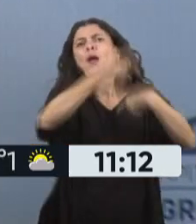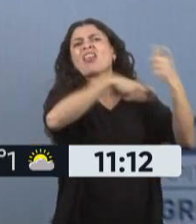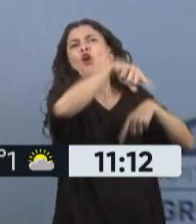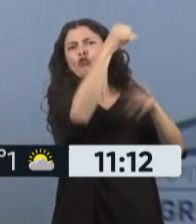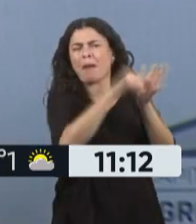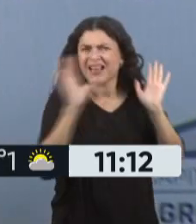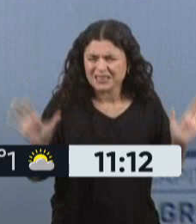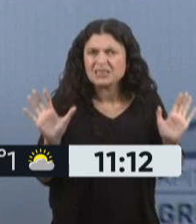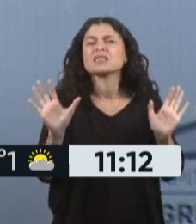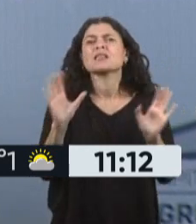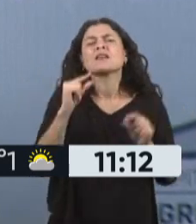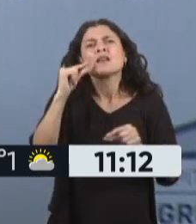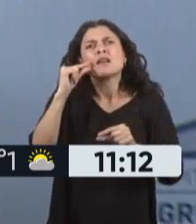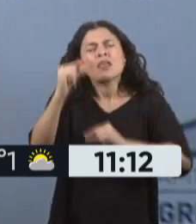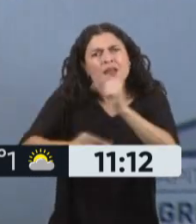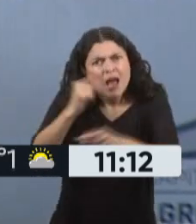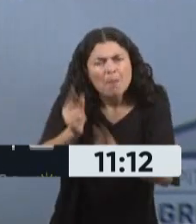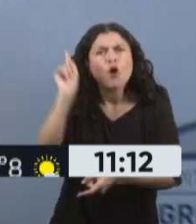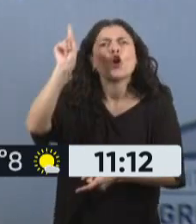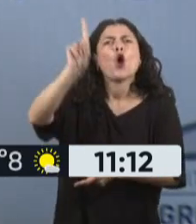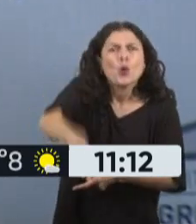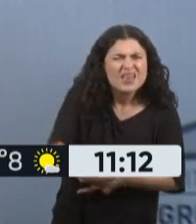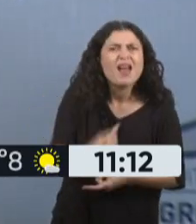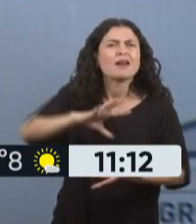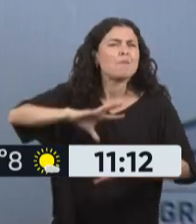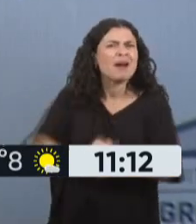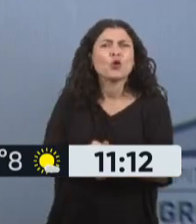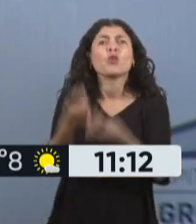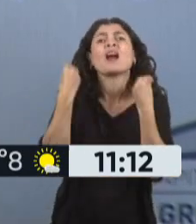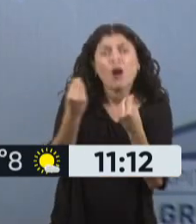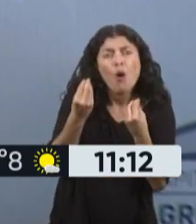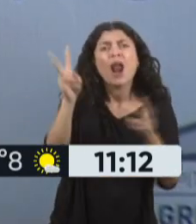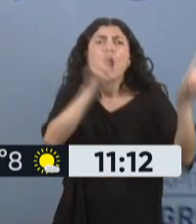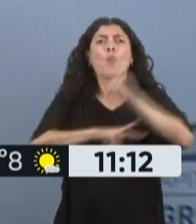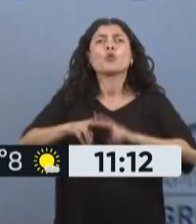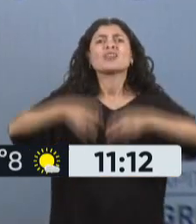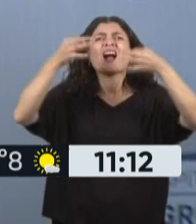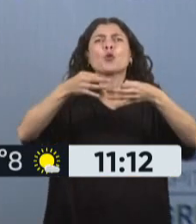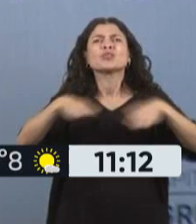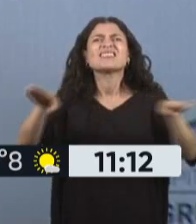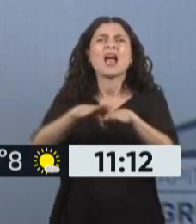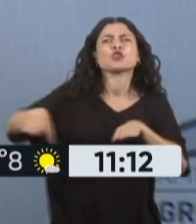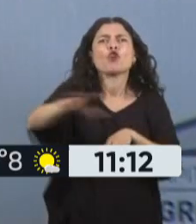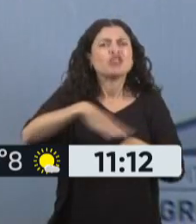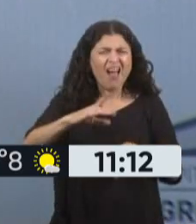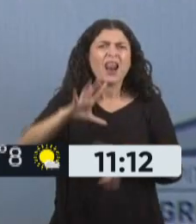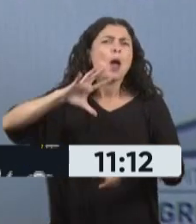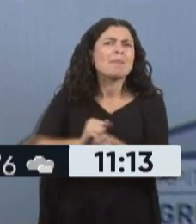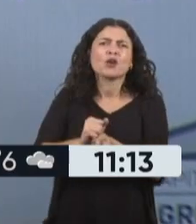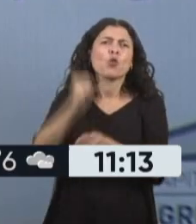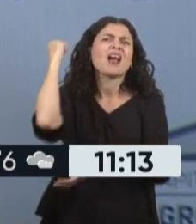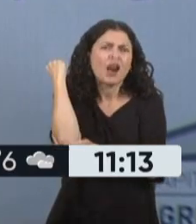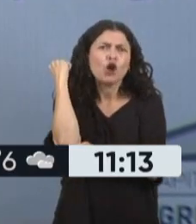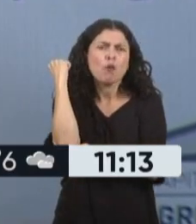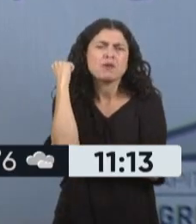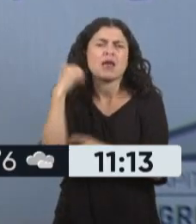en la miseria gracias a la llegada del modelo nefasto de la justicia social. Esto no fue casualidad. El